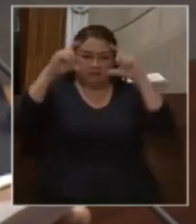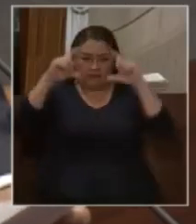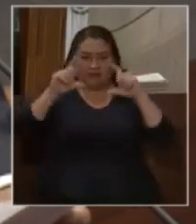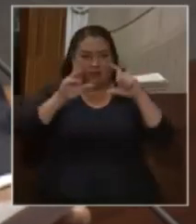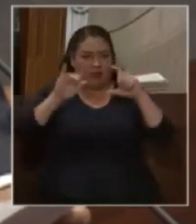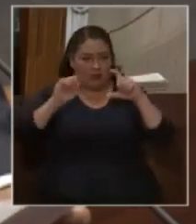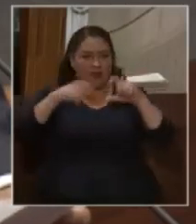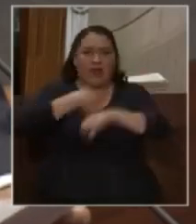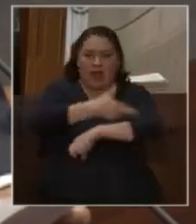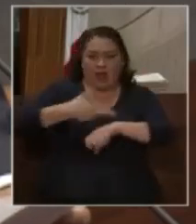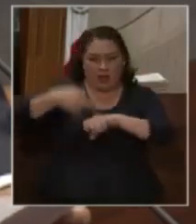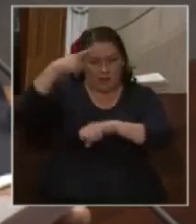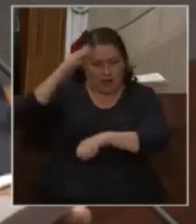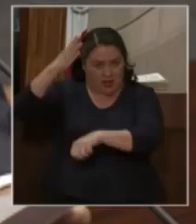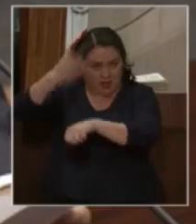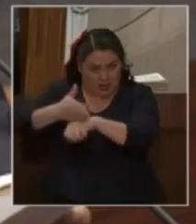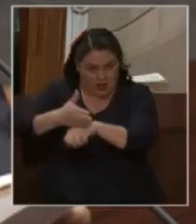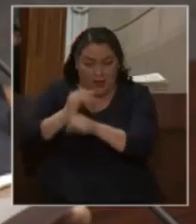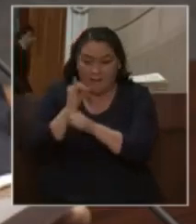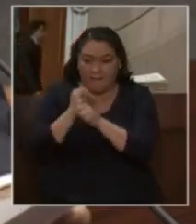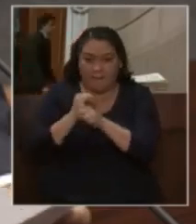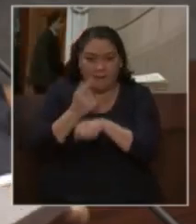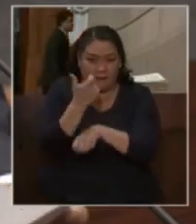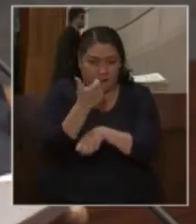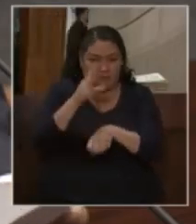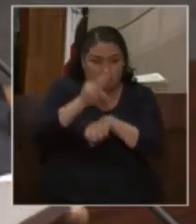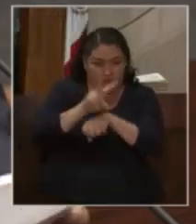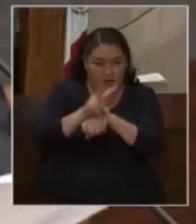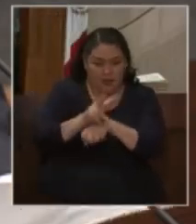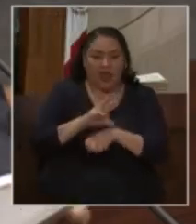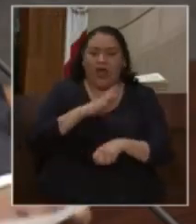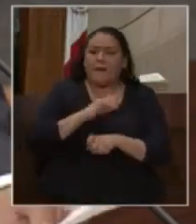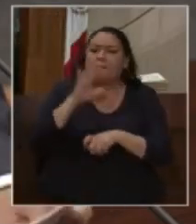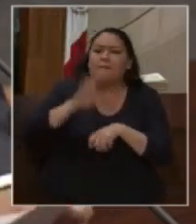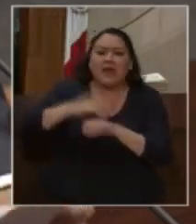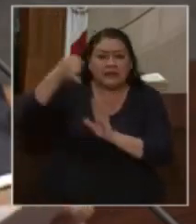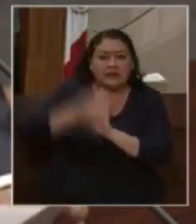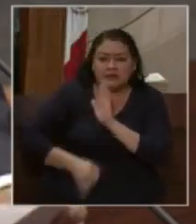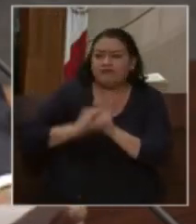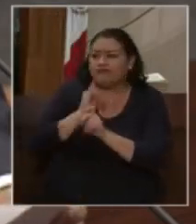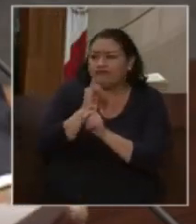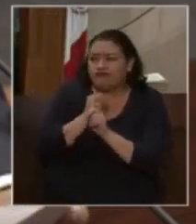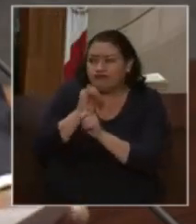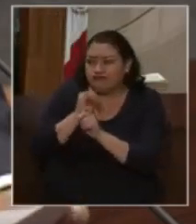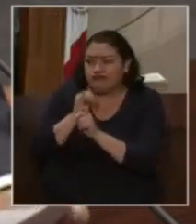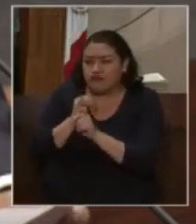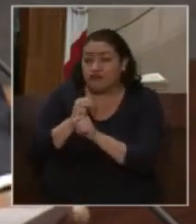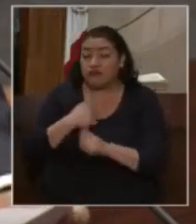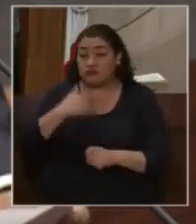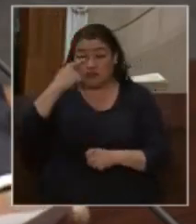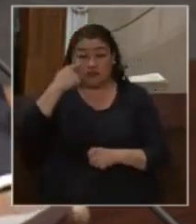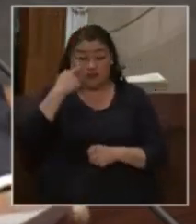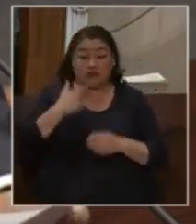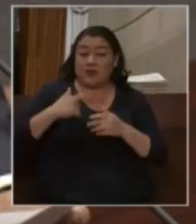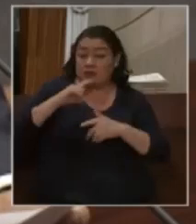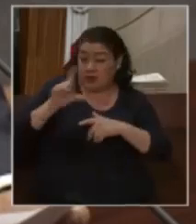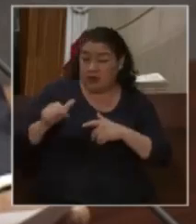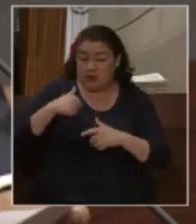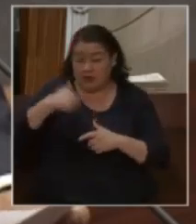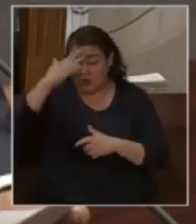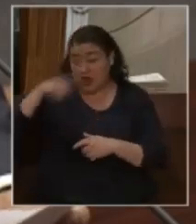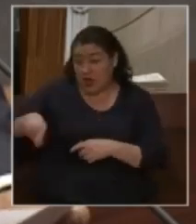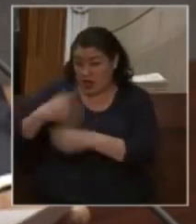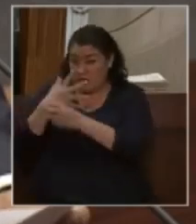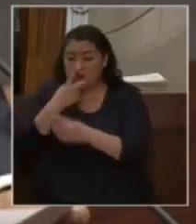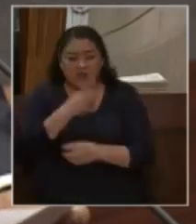Procedimientos Sancionadores, en materia de fiscalización, determinó extender las investigaciones. Ahora bien, respecto del agravio sobre